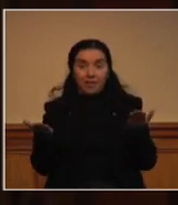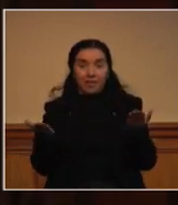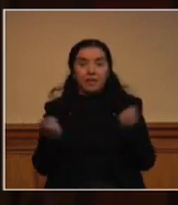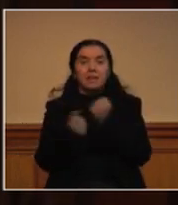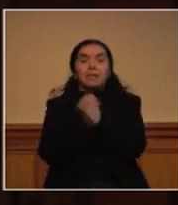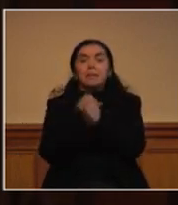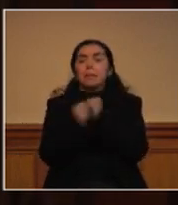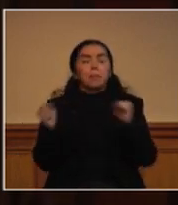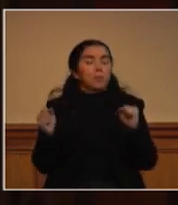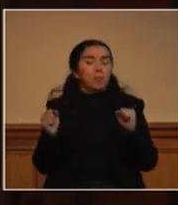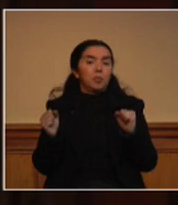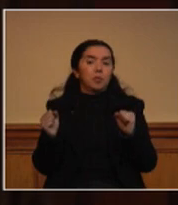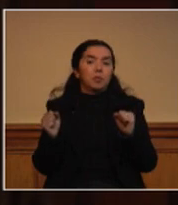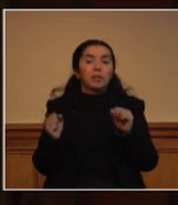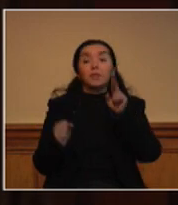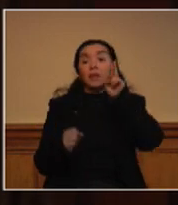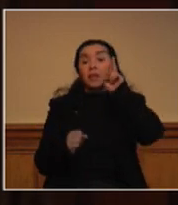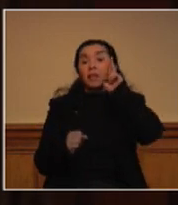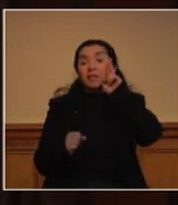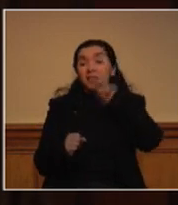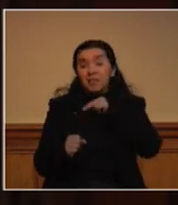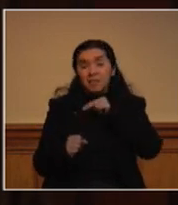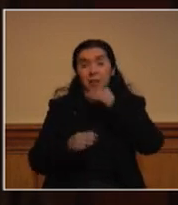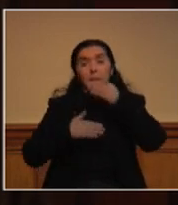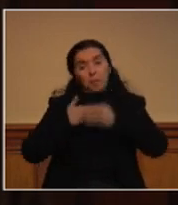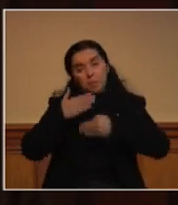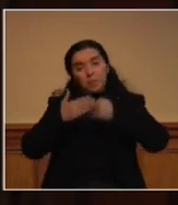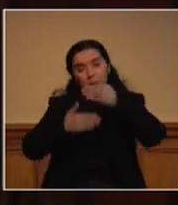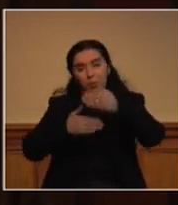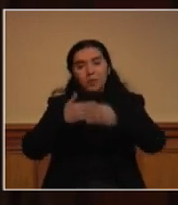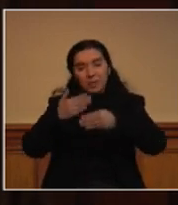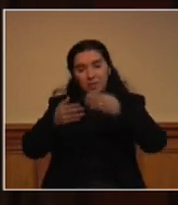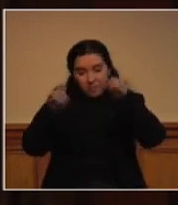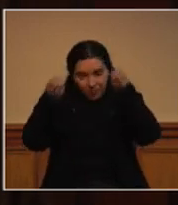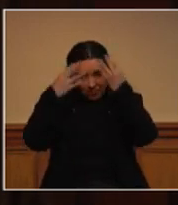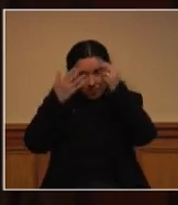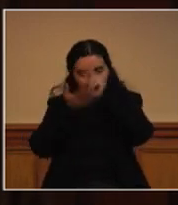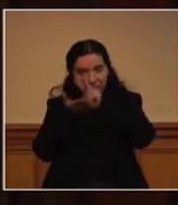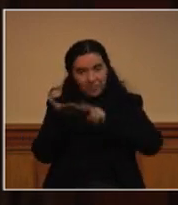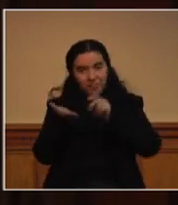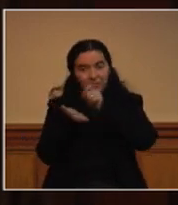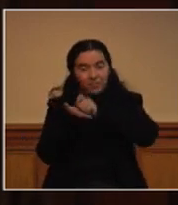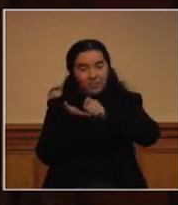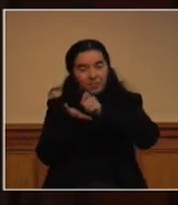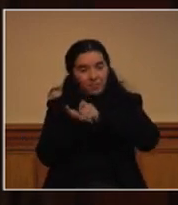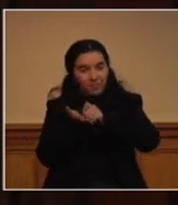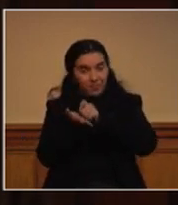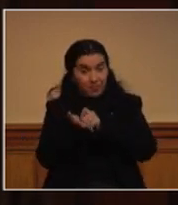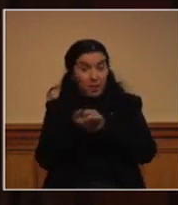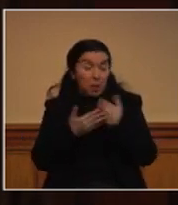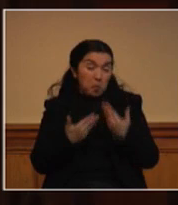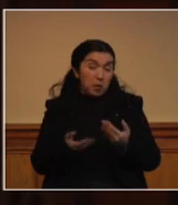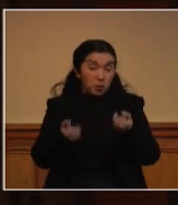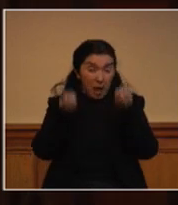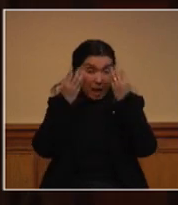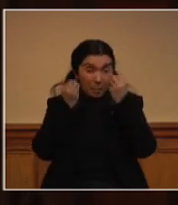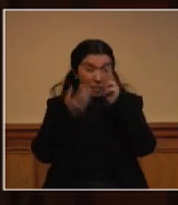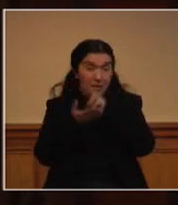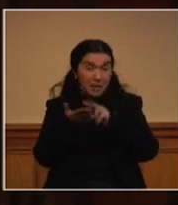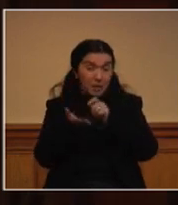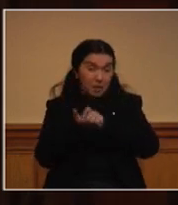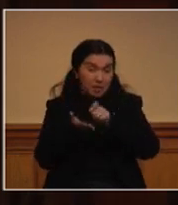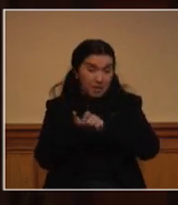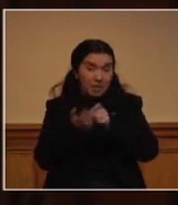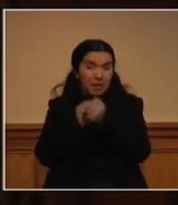inútil si realmente no hubiera un proceso de aprendizaje de la lectoescritura. Por eso, el aprendizaje de la lectoescritura se